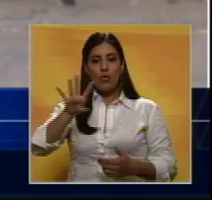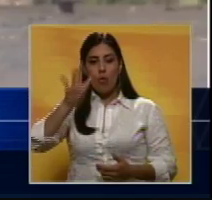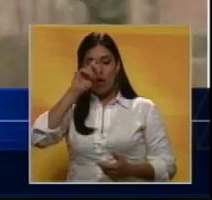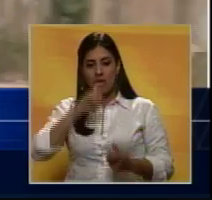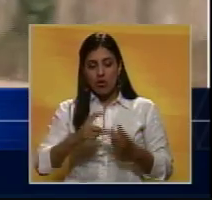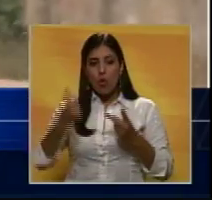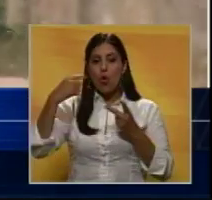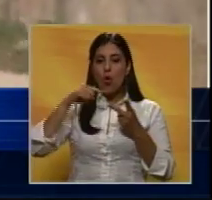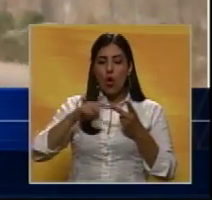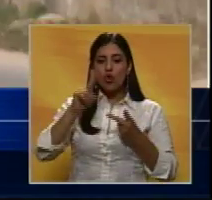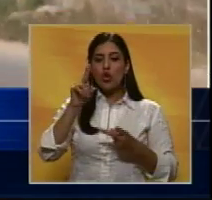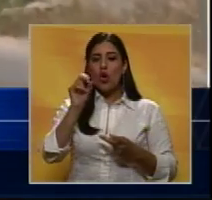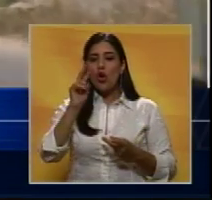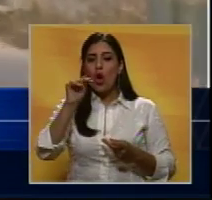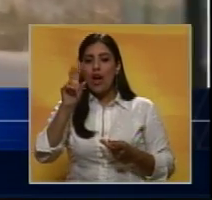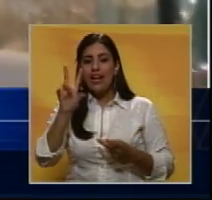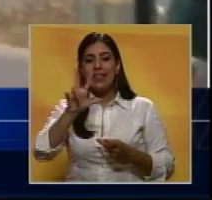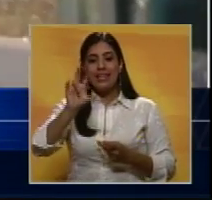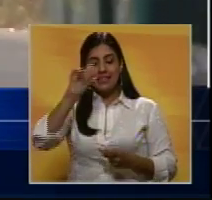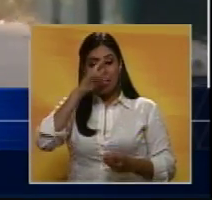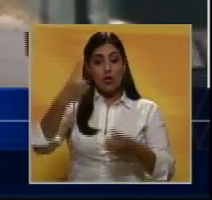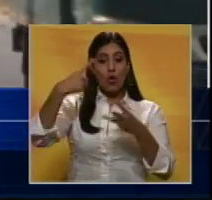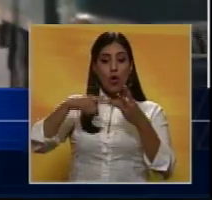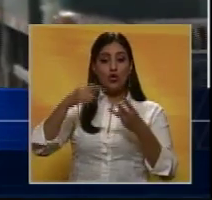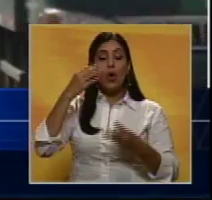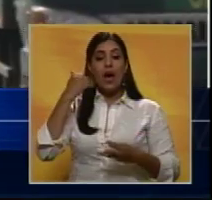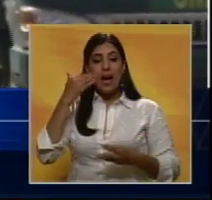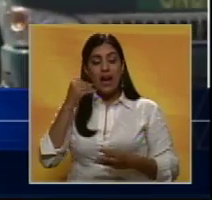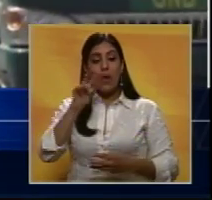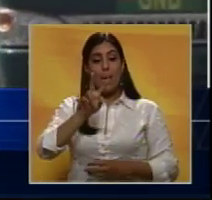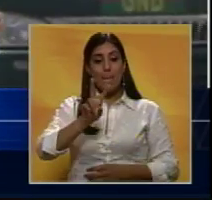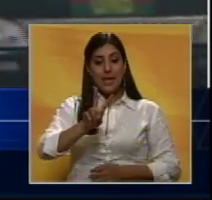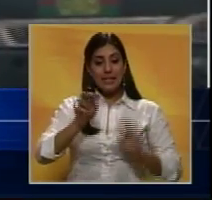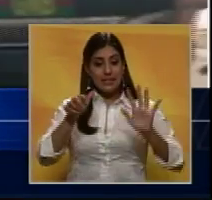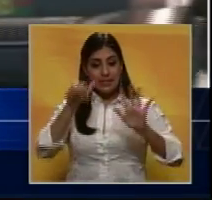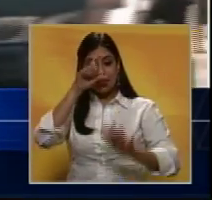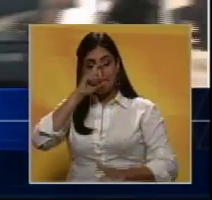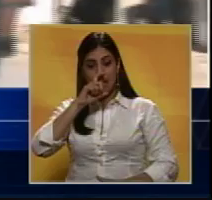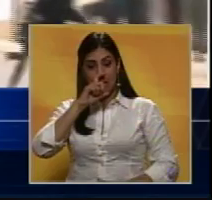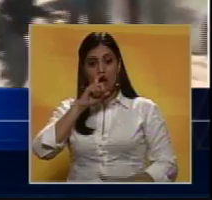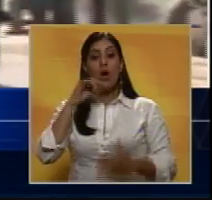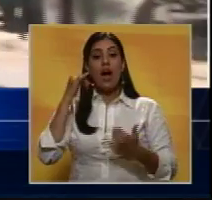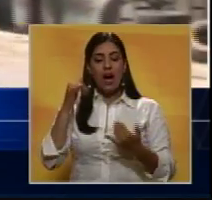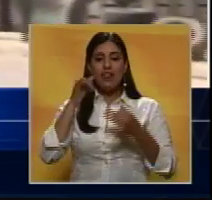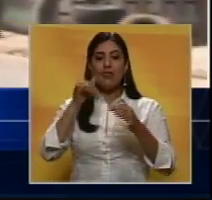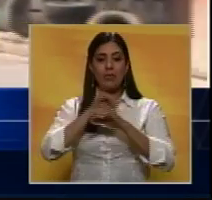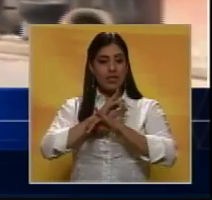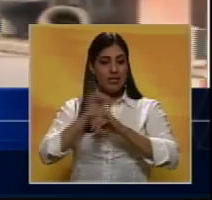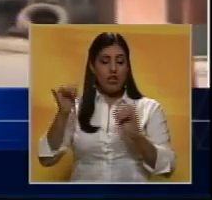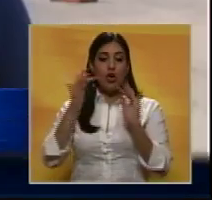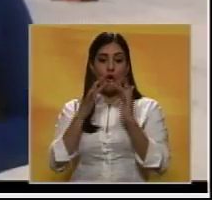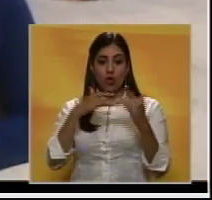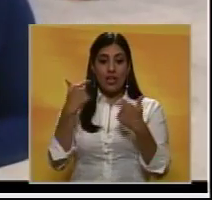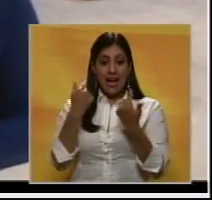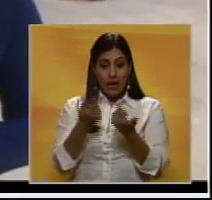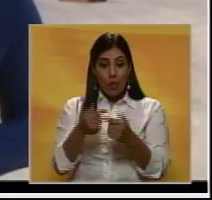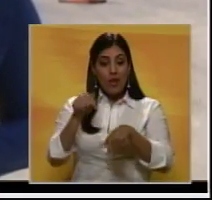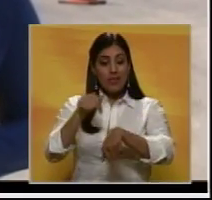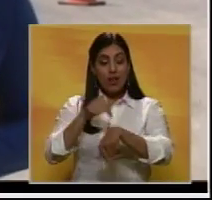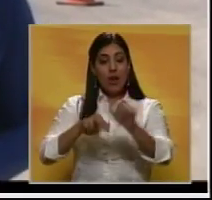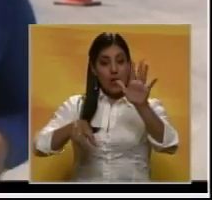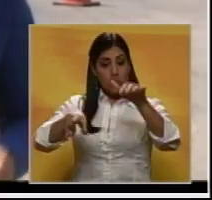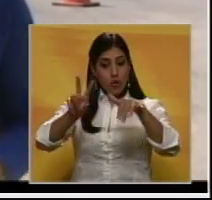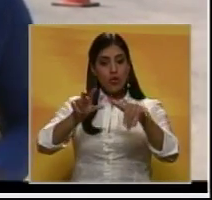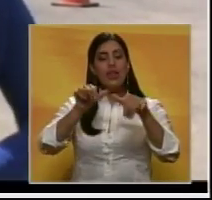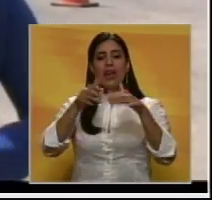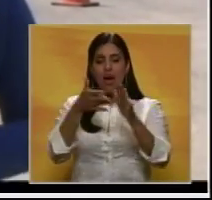34 años, Ronald Marín, de 30 años y Carlos Alberto, de 26 años. Esta es la información que manejamos a esta hora del